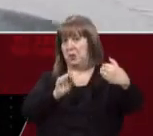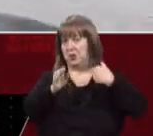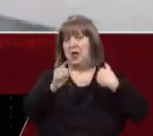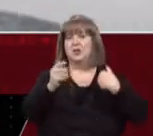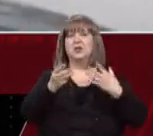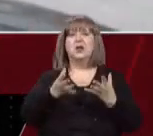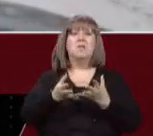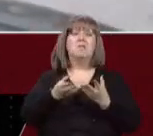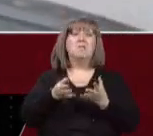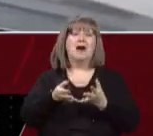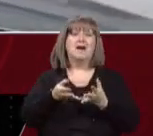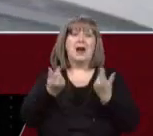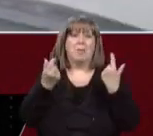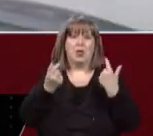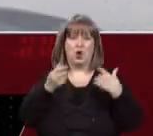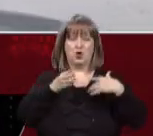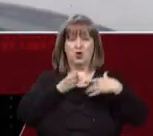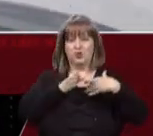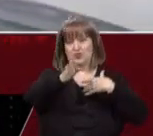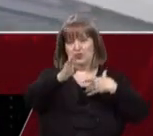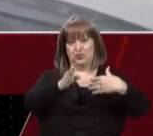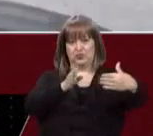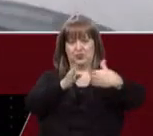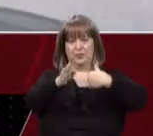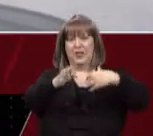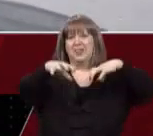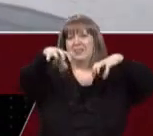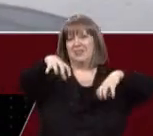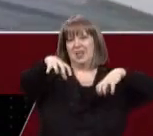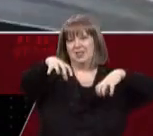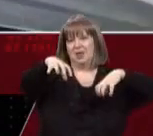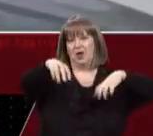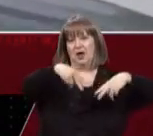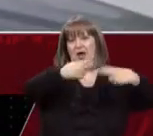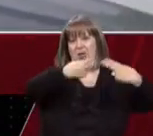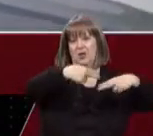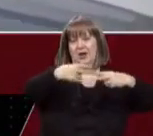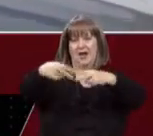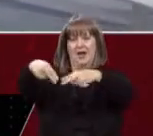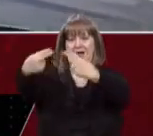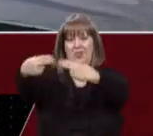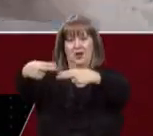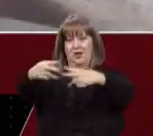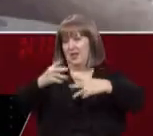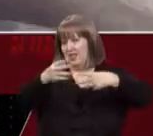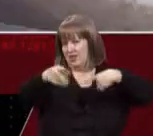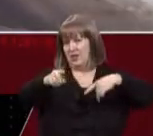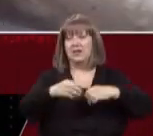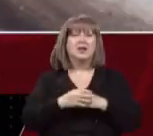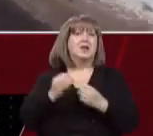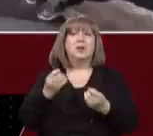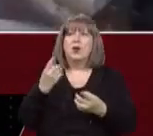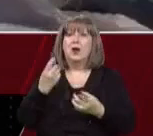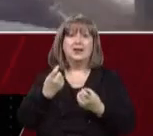permitir reducir notablemente el tiempo Qué necesidades hubo de implementar mayor cantidad de gente